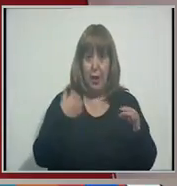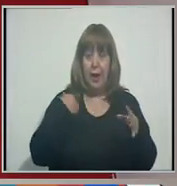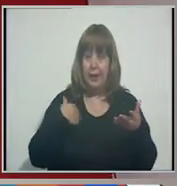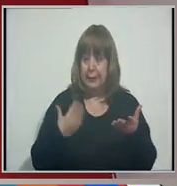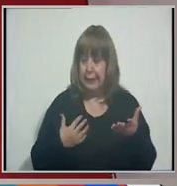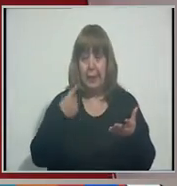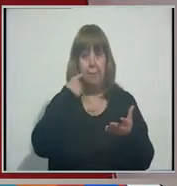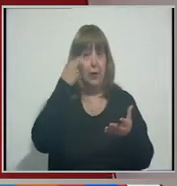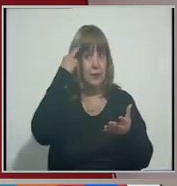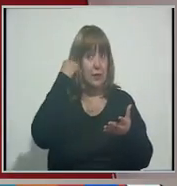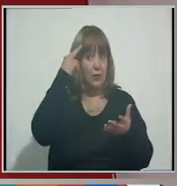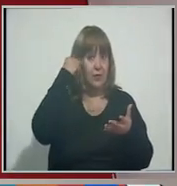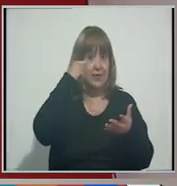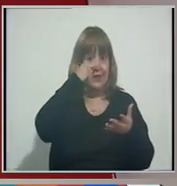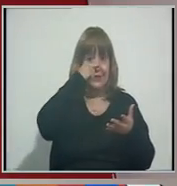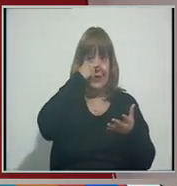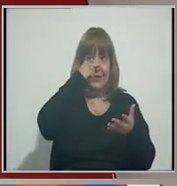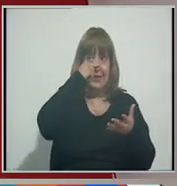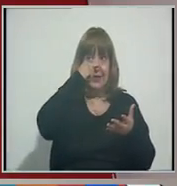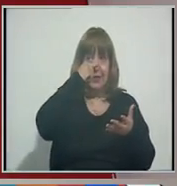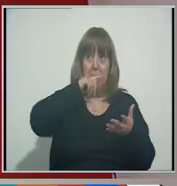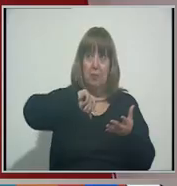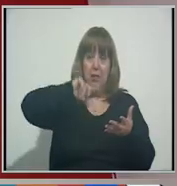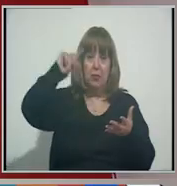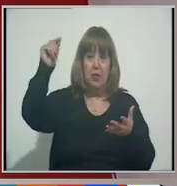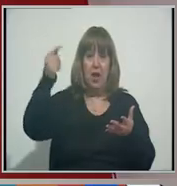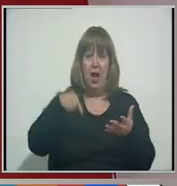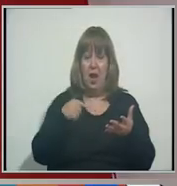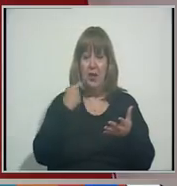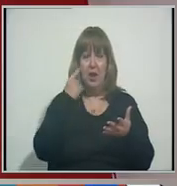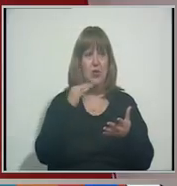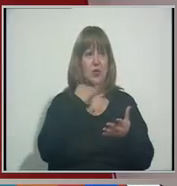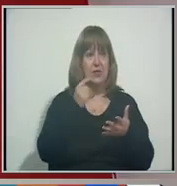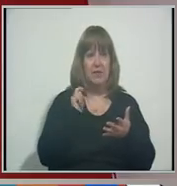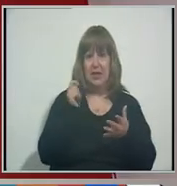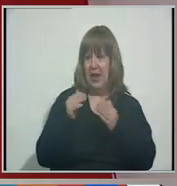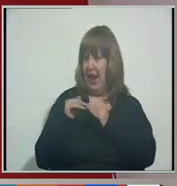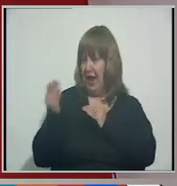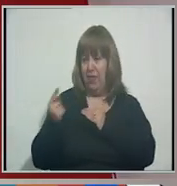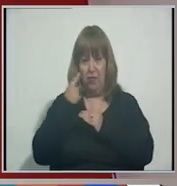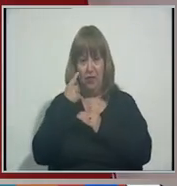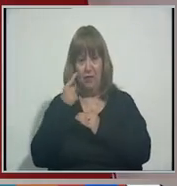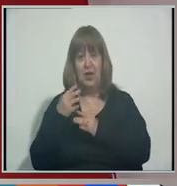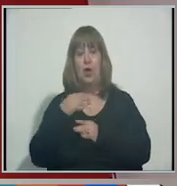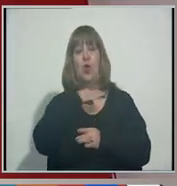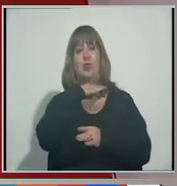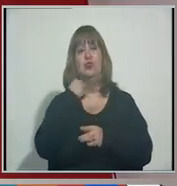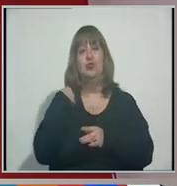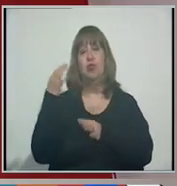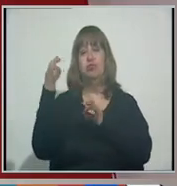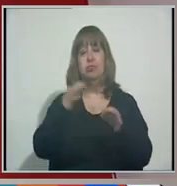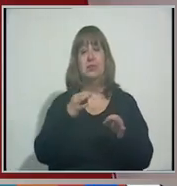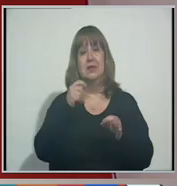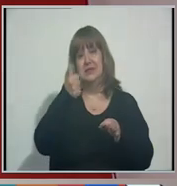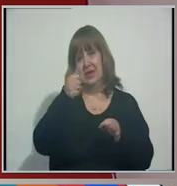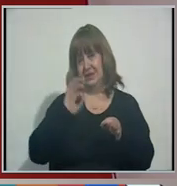el 97 era totalmente... Los chicos hoy día no saben quién vive al lado. ¿Cuándo volviste? En el 2012, julio del 2012, van a ser